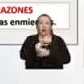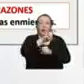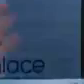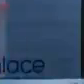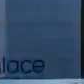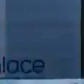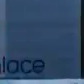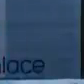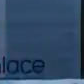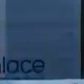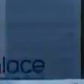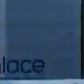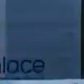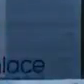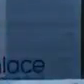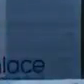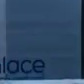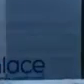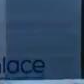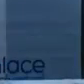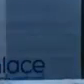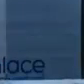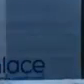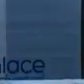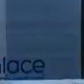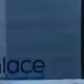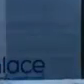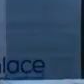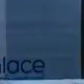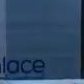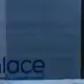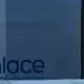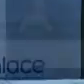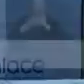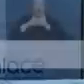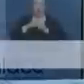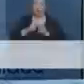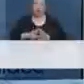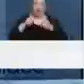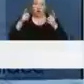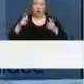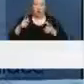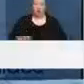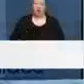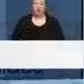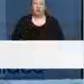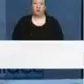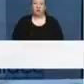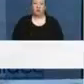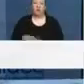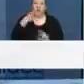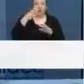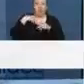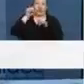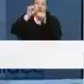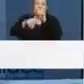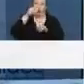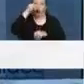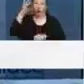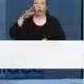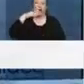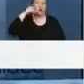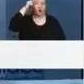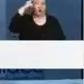fuerza armada podía entrar donde sea más un estado decepción por hacerle daño a correa se dan cuenta el daño que le hicieron de cuadro y entraron pero cuánto se